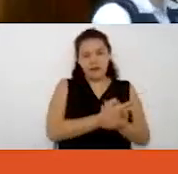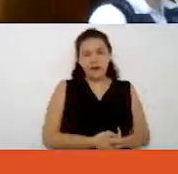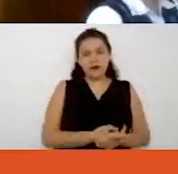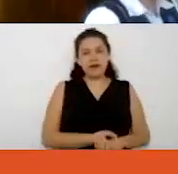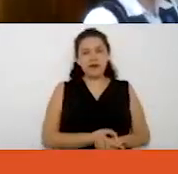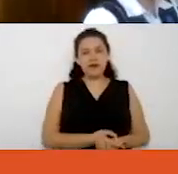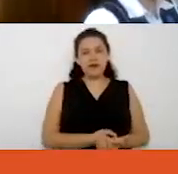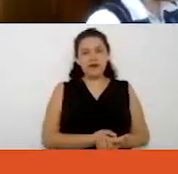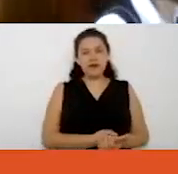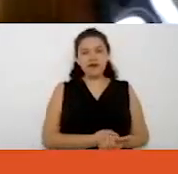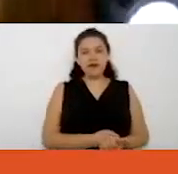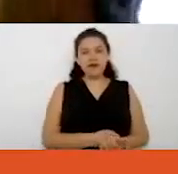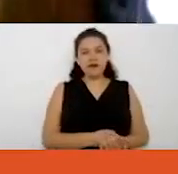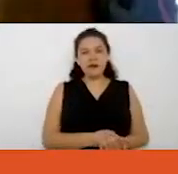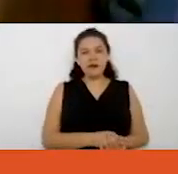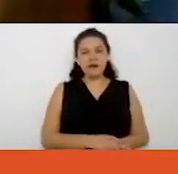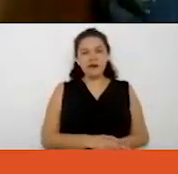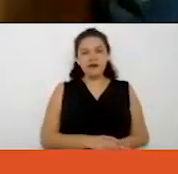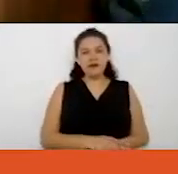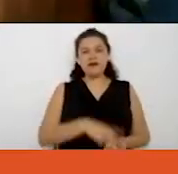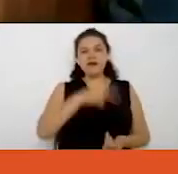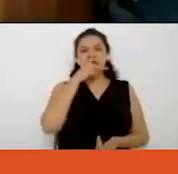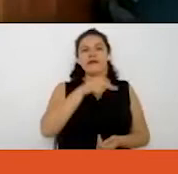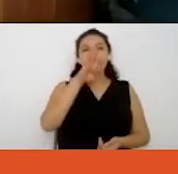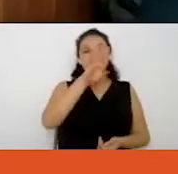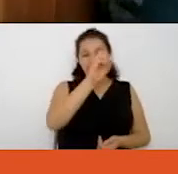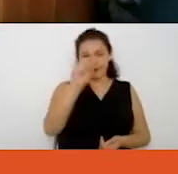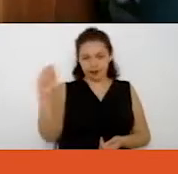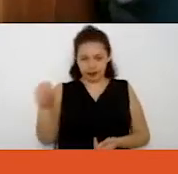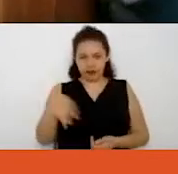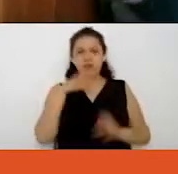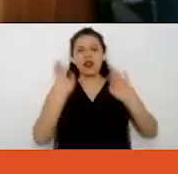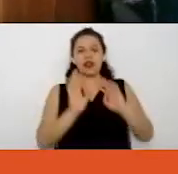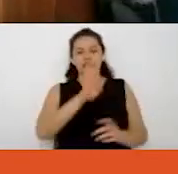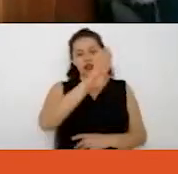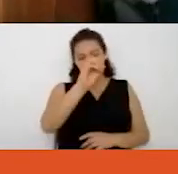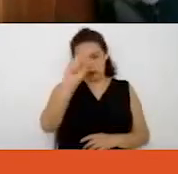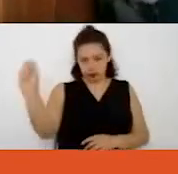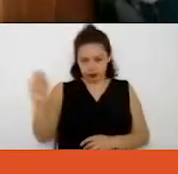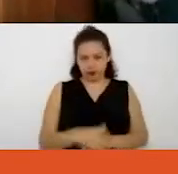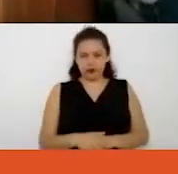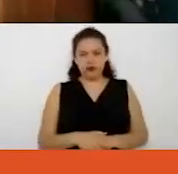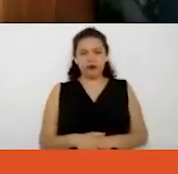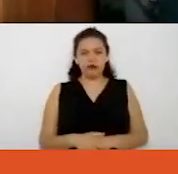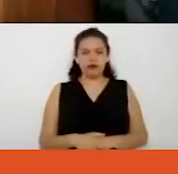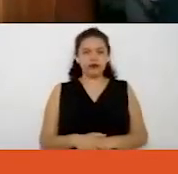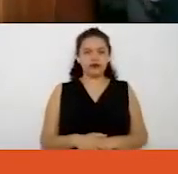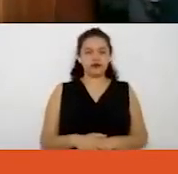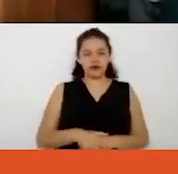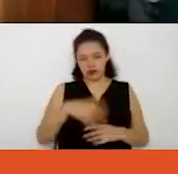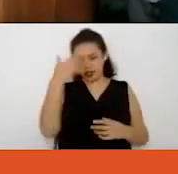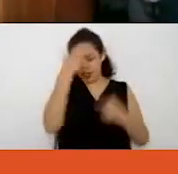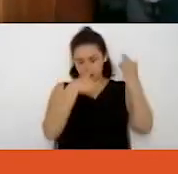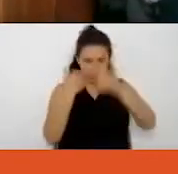tiene... mnemotecnia voz. Que ya entra de lo que es el voz precisamente, que revisamos signos vitales,